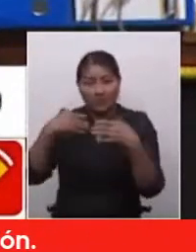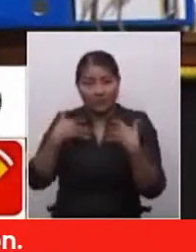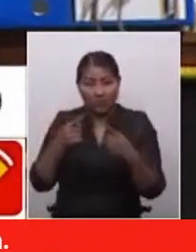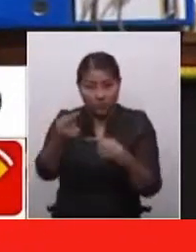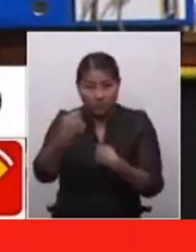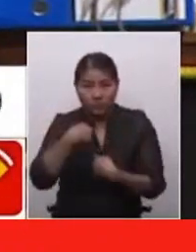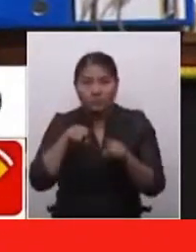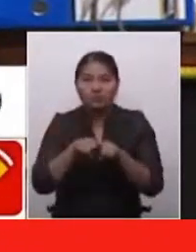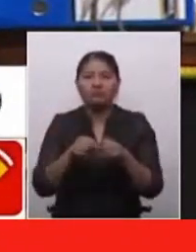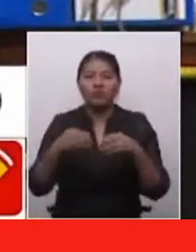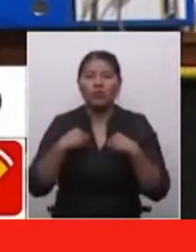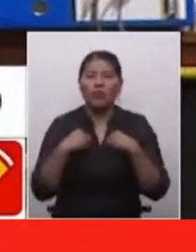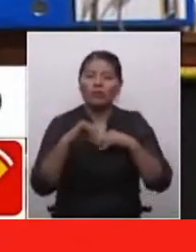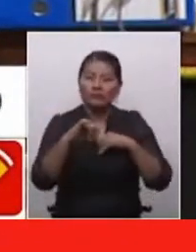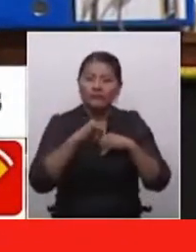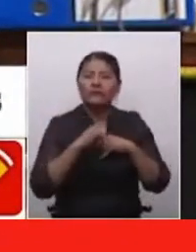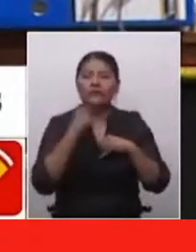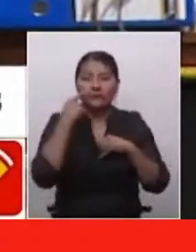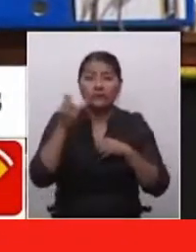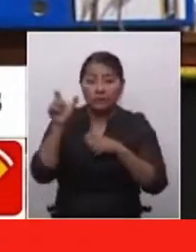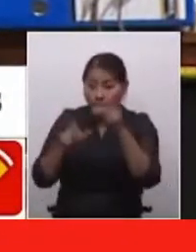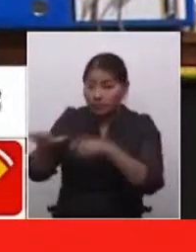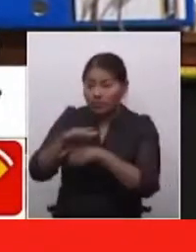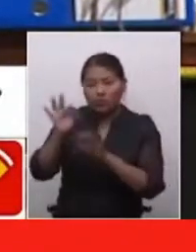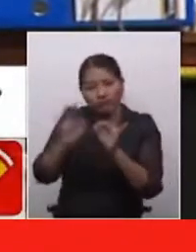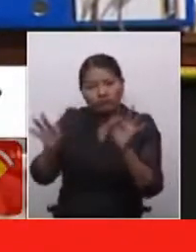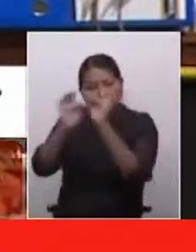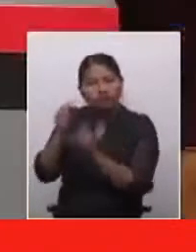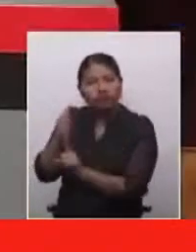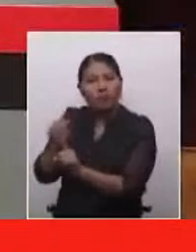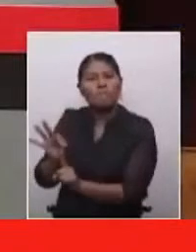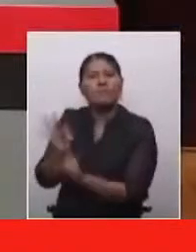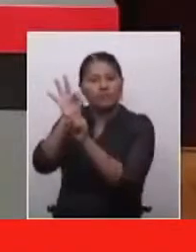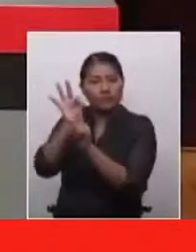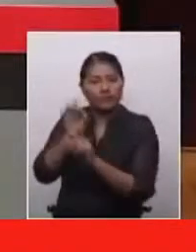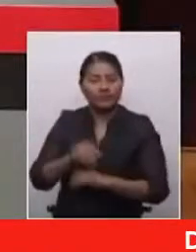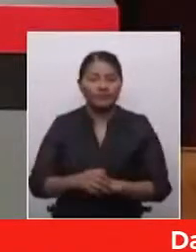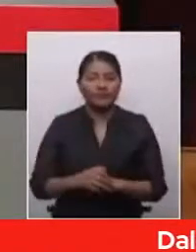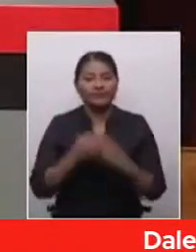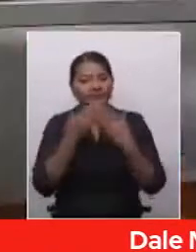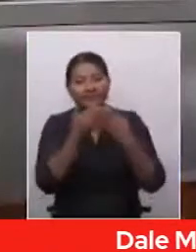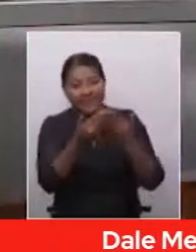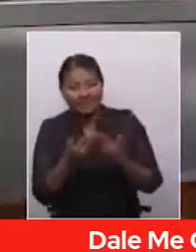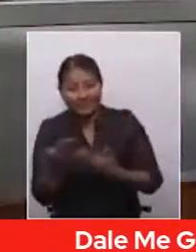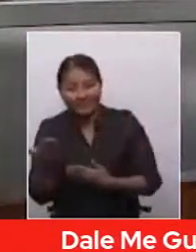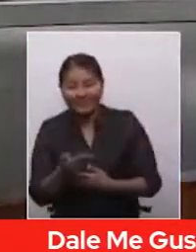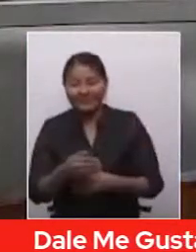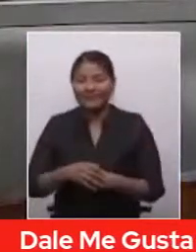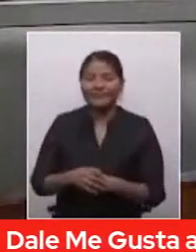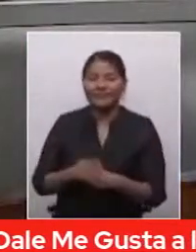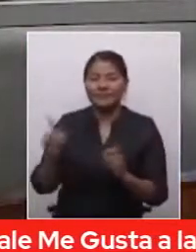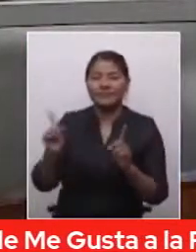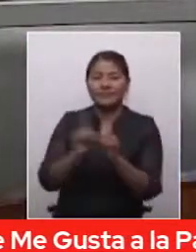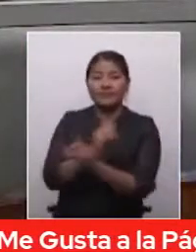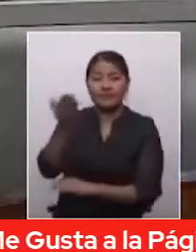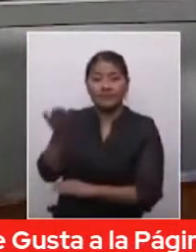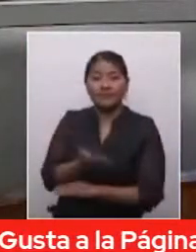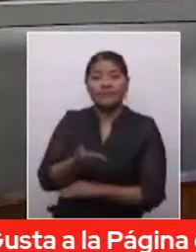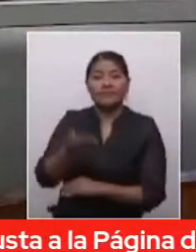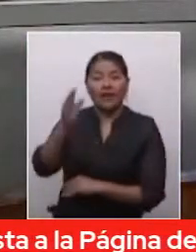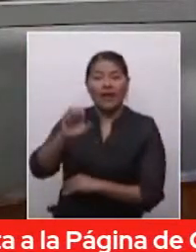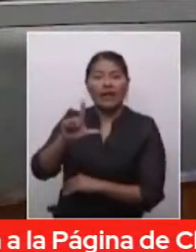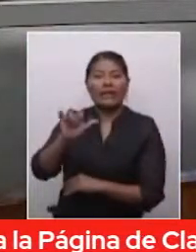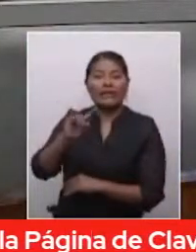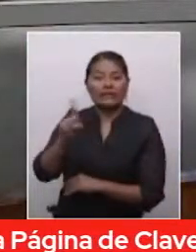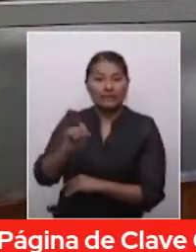pasa, porque para nosotros la gente es primero. Muchas gracias. Gracias a usted, candidato Yuri Castro. Turno ahora de la candidata